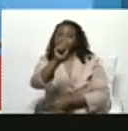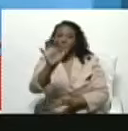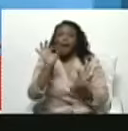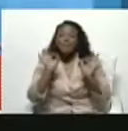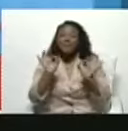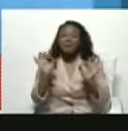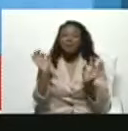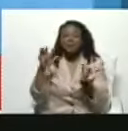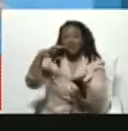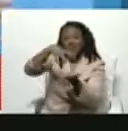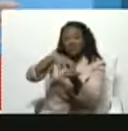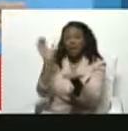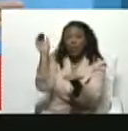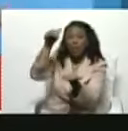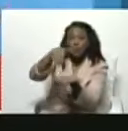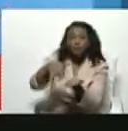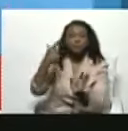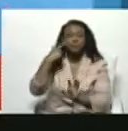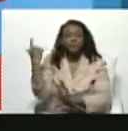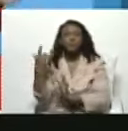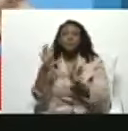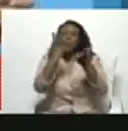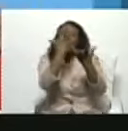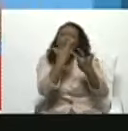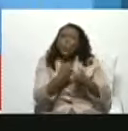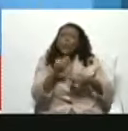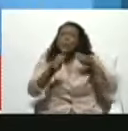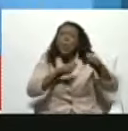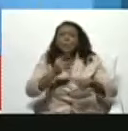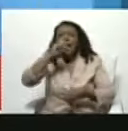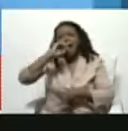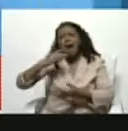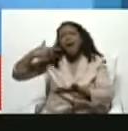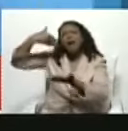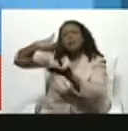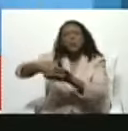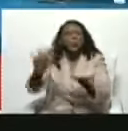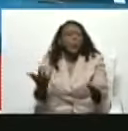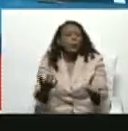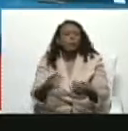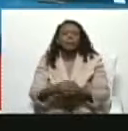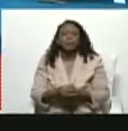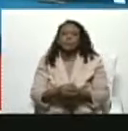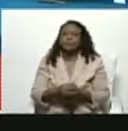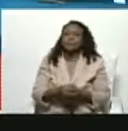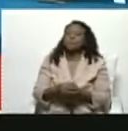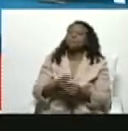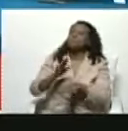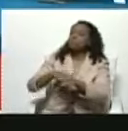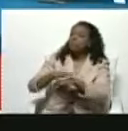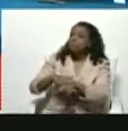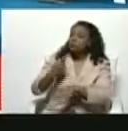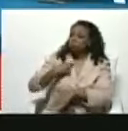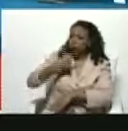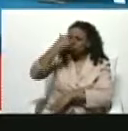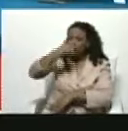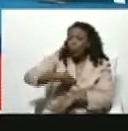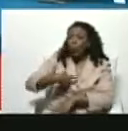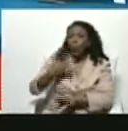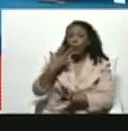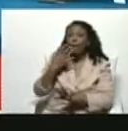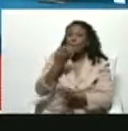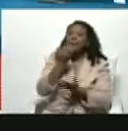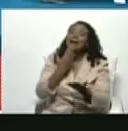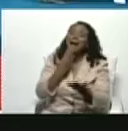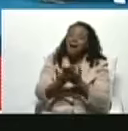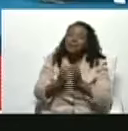una vez más. Quiero que me cuenten brevemente su experiencia. ¿Cuánto tiempo tienes danzando con los Diablos en Cata? Bueno, primero que todo,